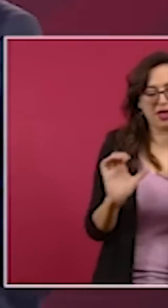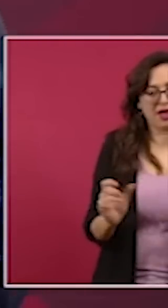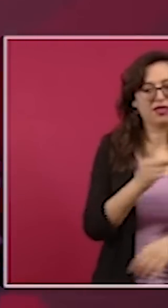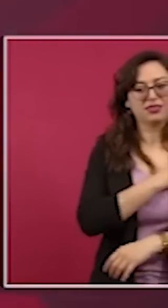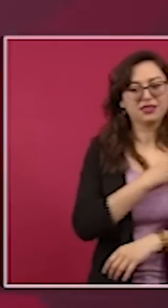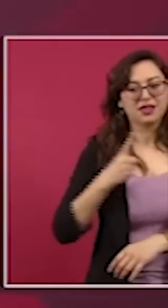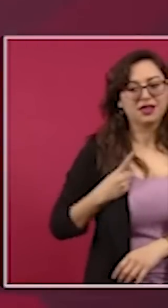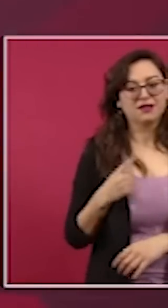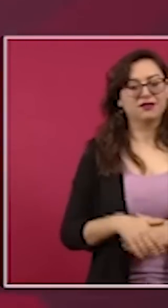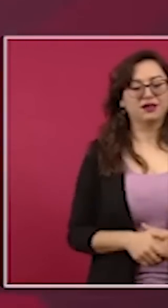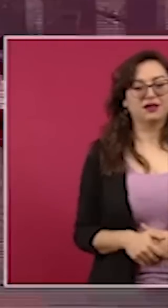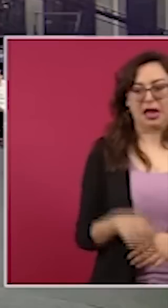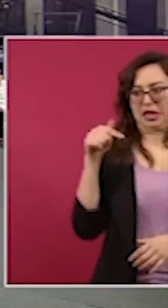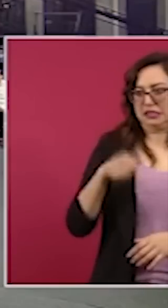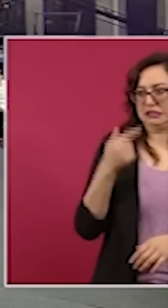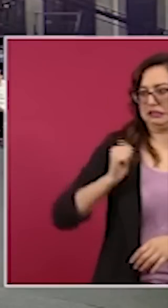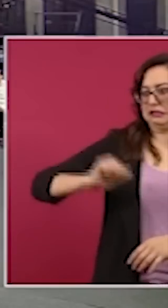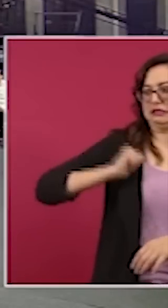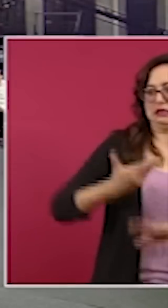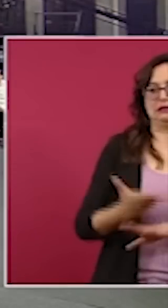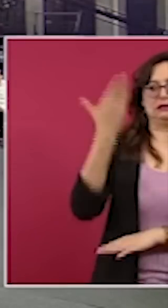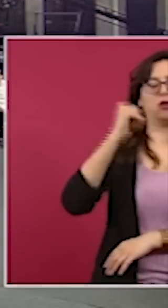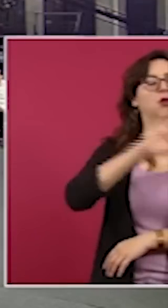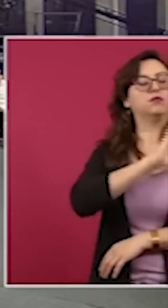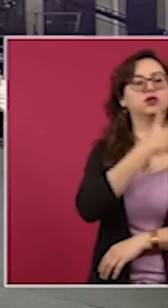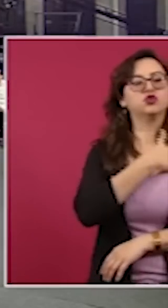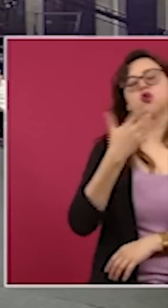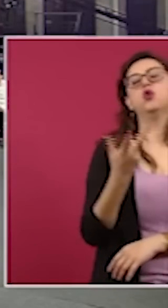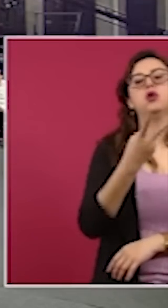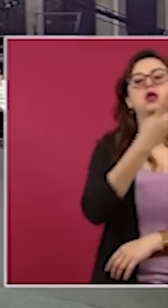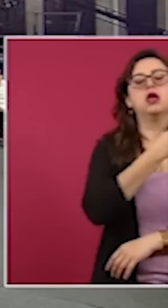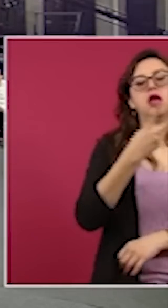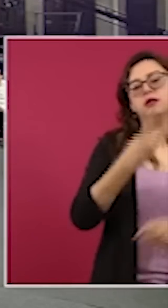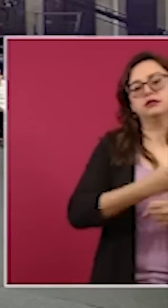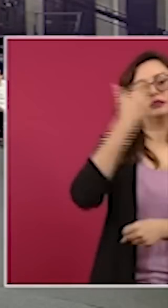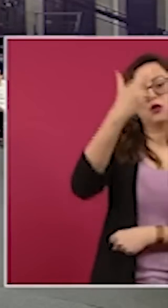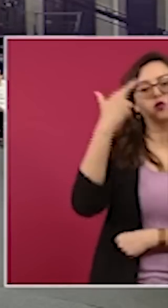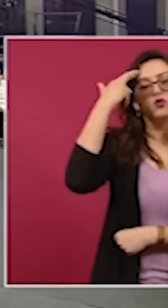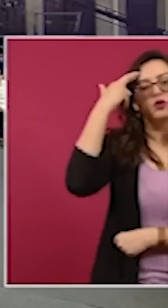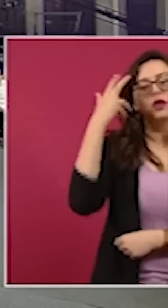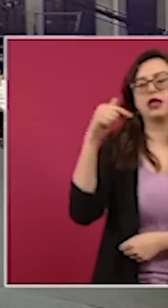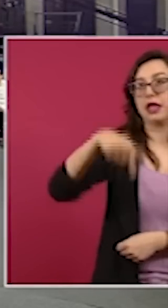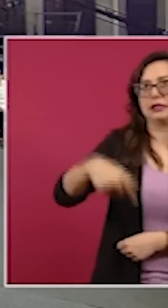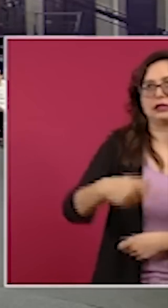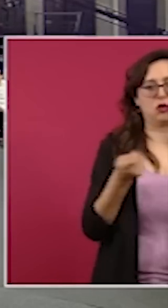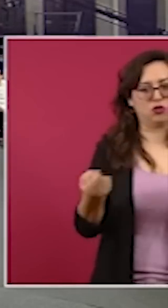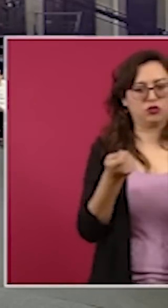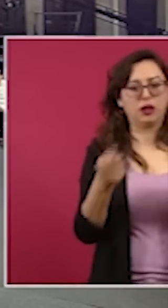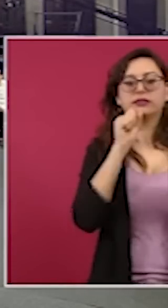estuvieron los virreyes cuando la colonia, durante 3 siglos, y estuvo